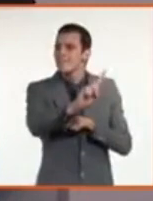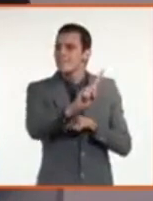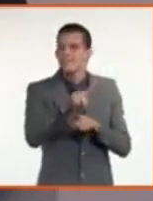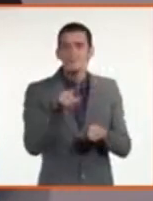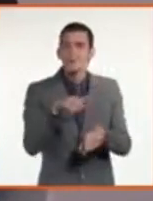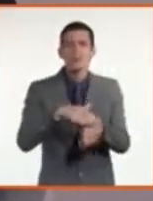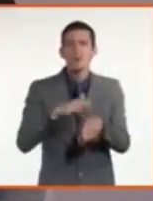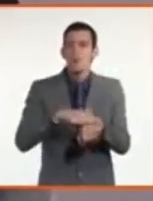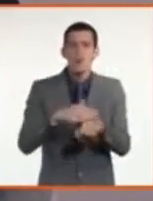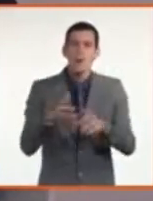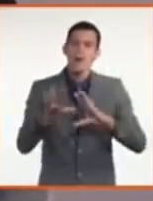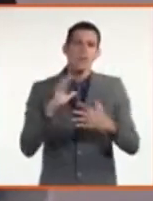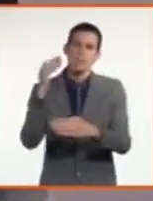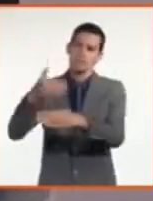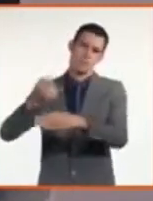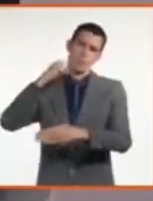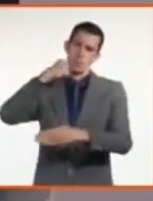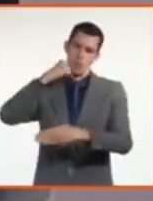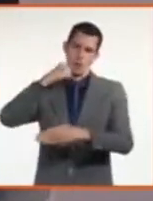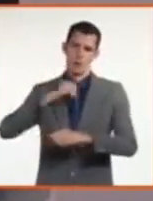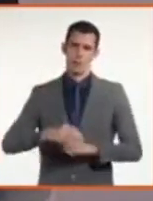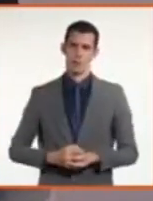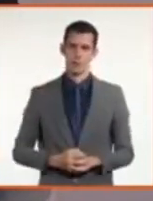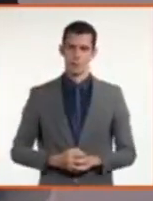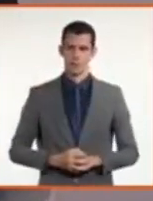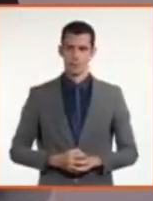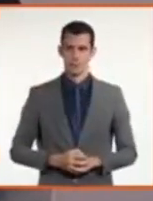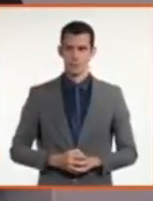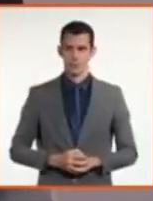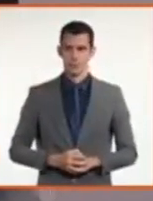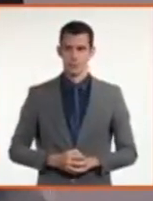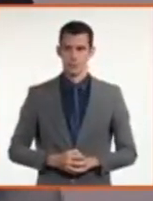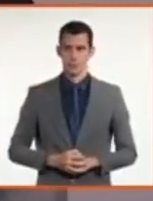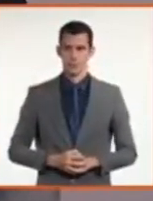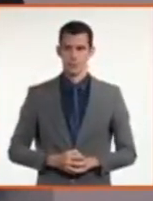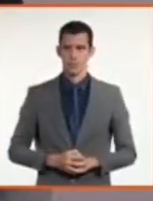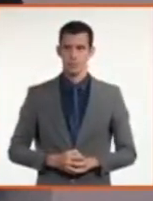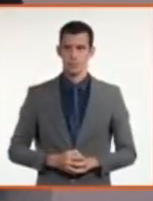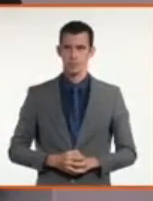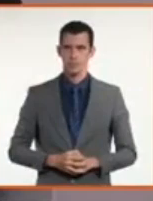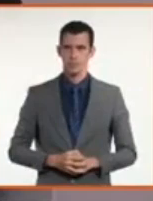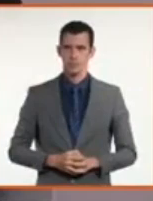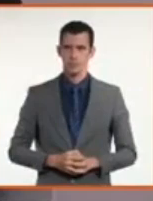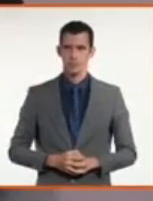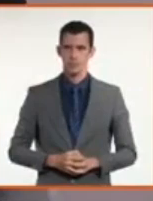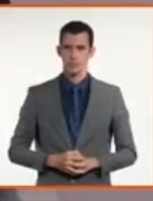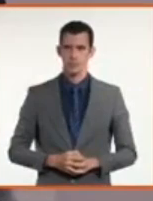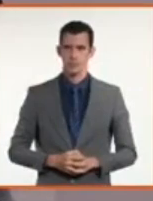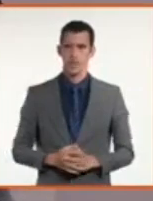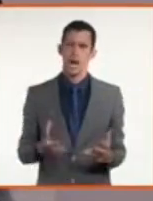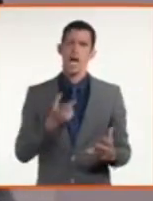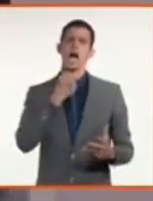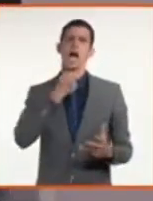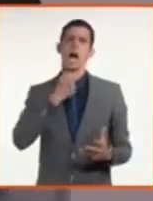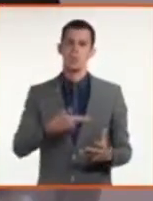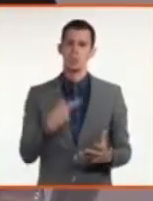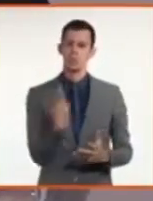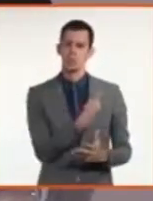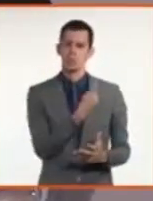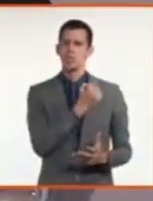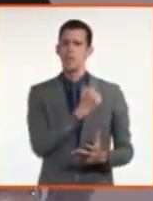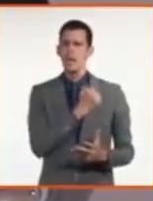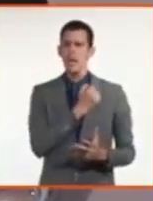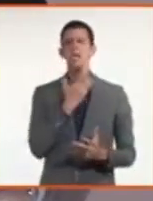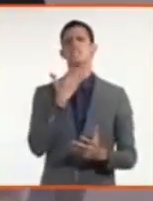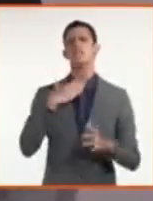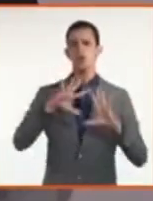existe una posibilidad de operar en el documento no en efectivo del mercado cambiario aunque la moneda que más le conviene al país entre unos dólares porque tiene otras